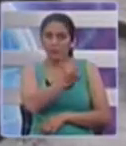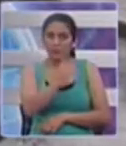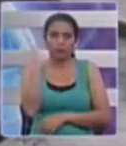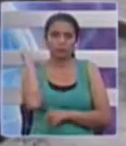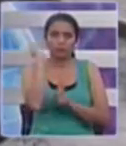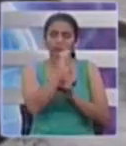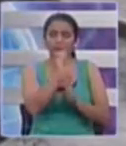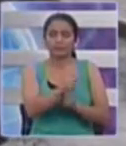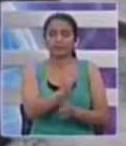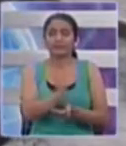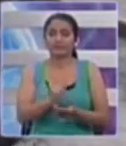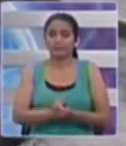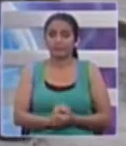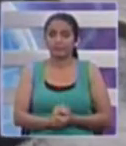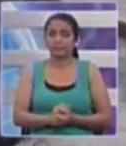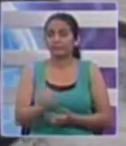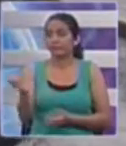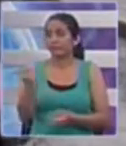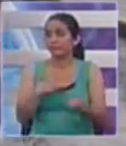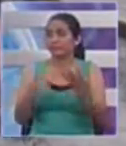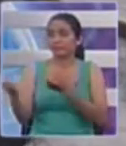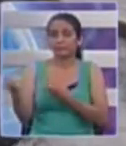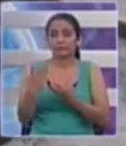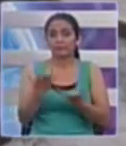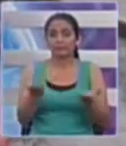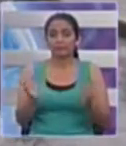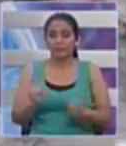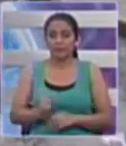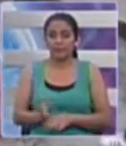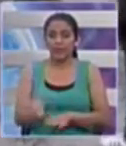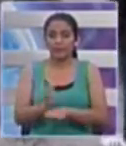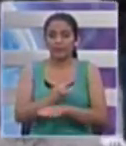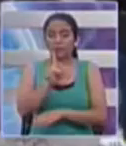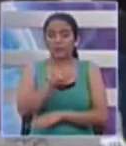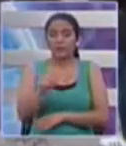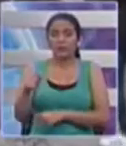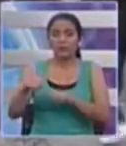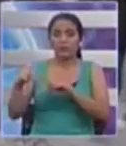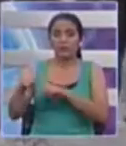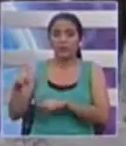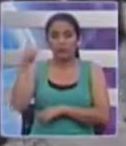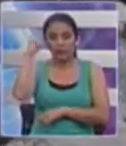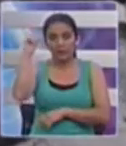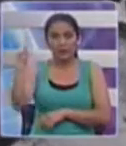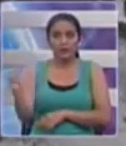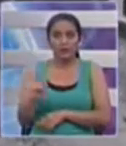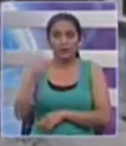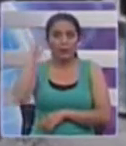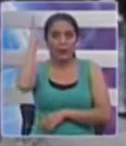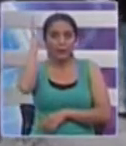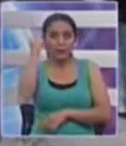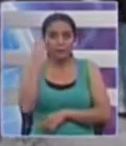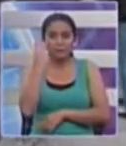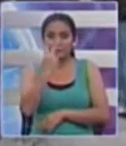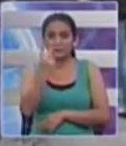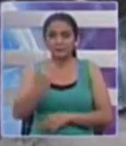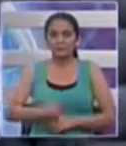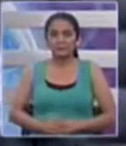es parte de lo que han sido algunos discursos algunas intervenciones de personas que se han manifestado acá escuchamos